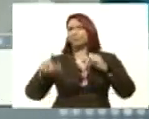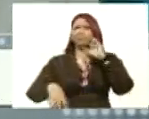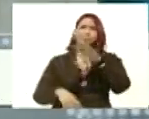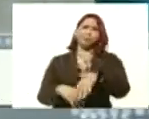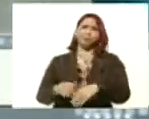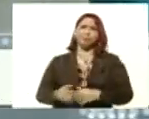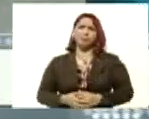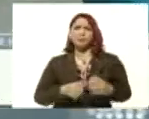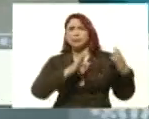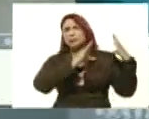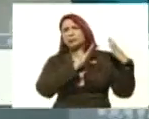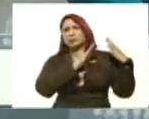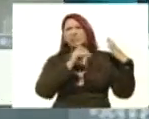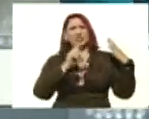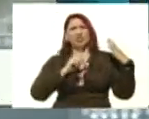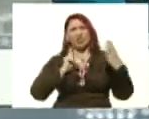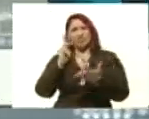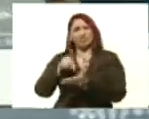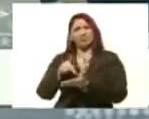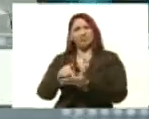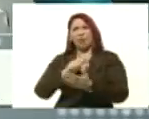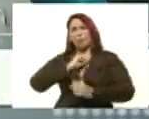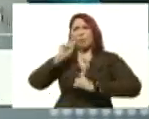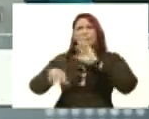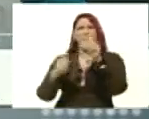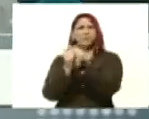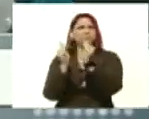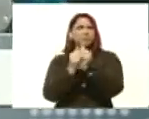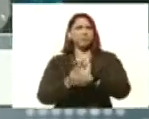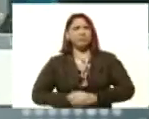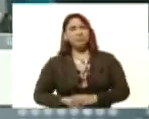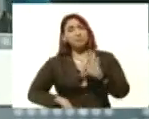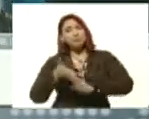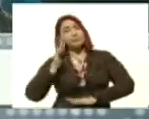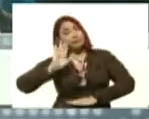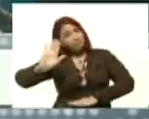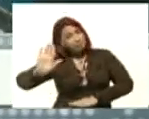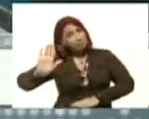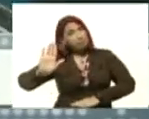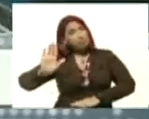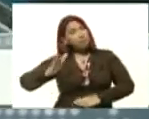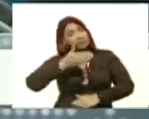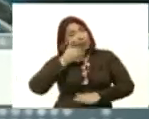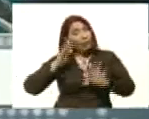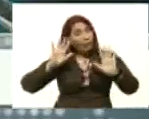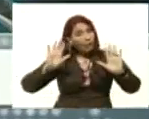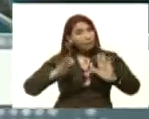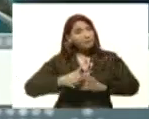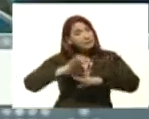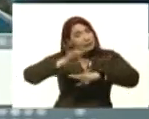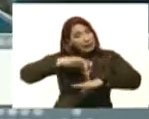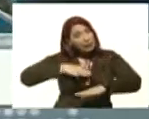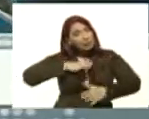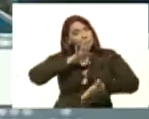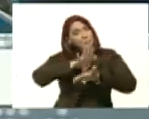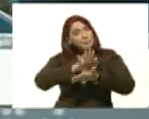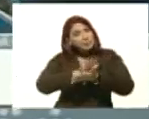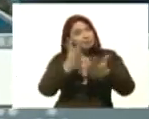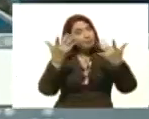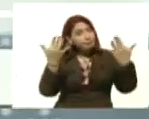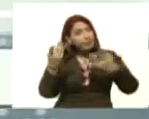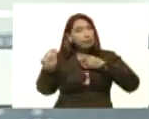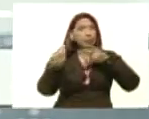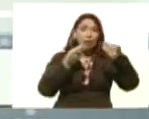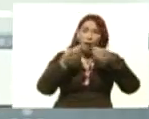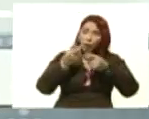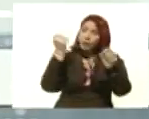dije. Pero yo no vine a tirar piedra aquí. Vete tú para allá, compadre, y déjame tender la mano para el diálogo,